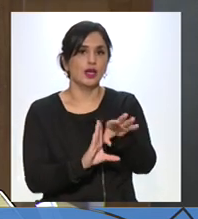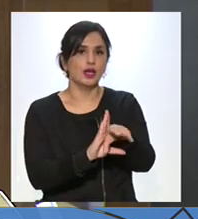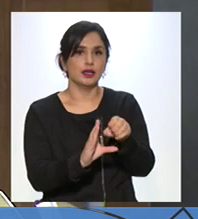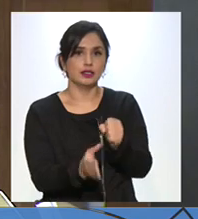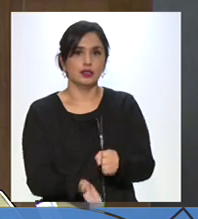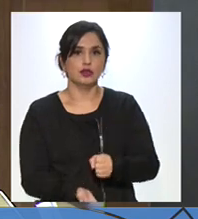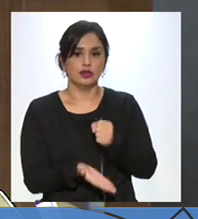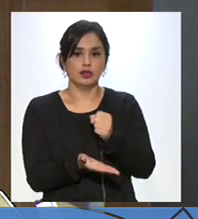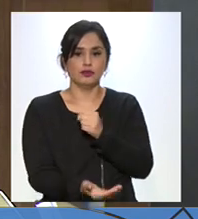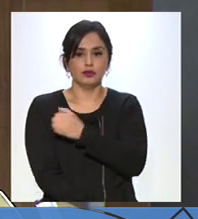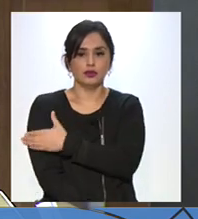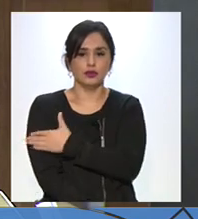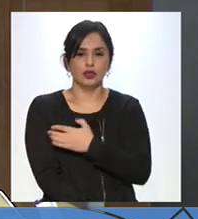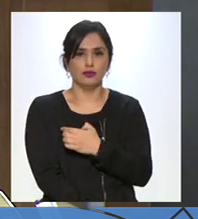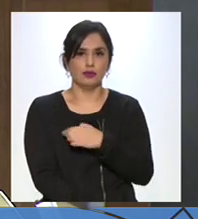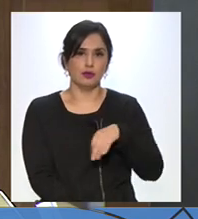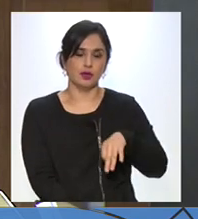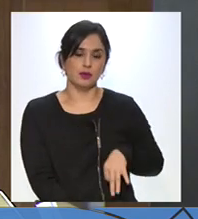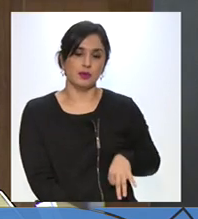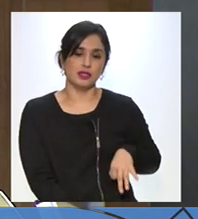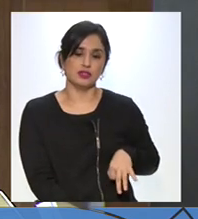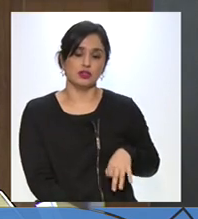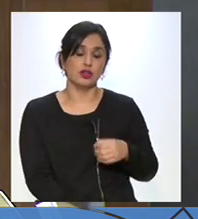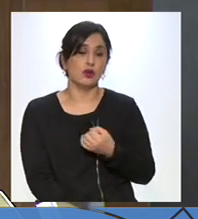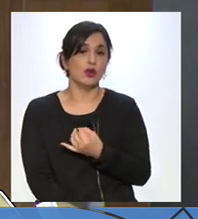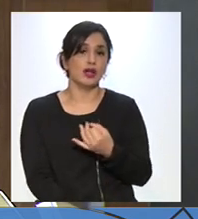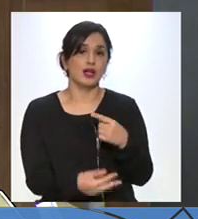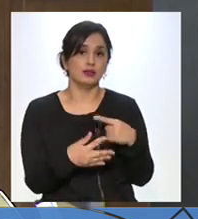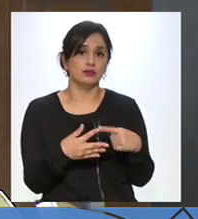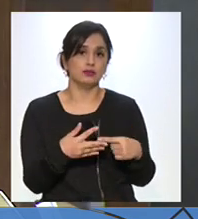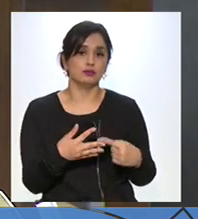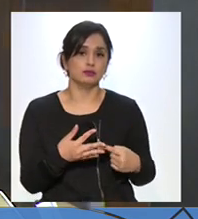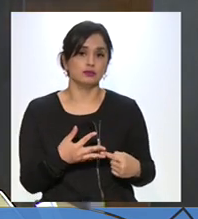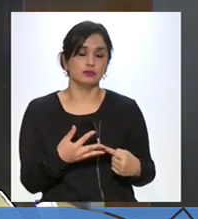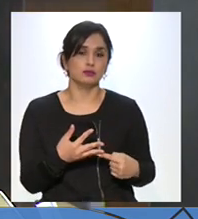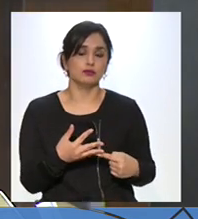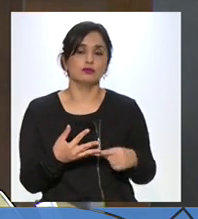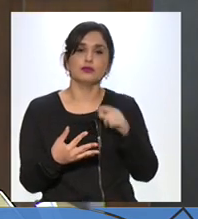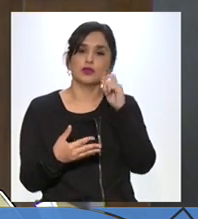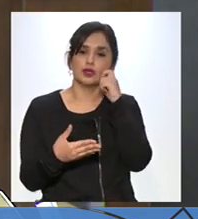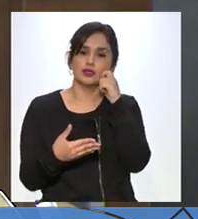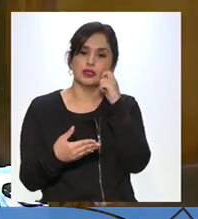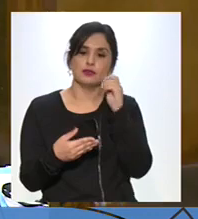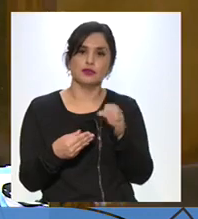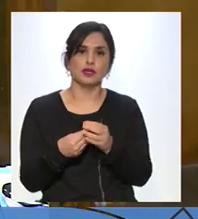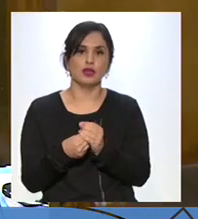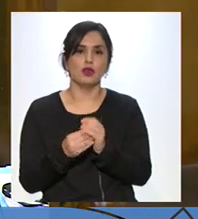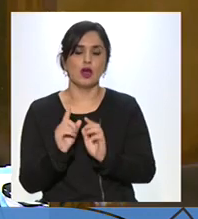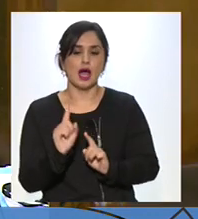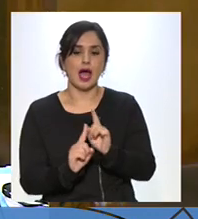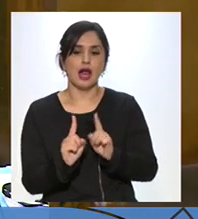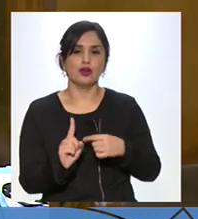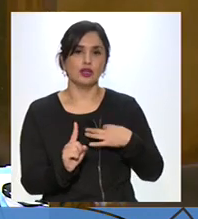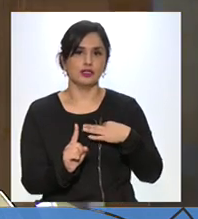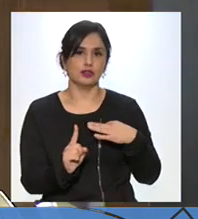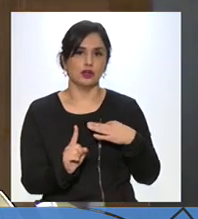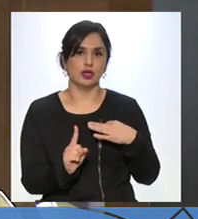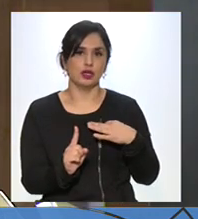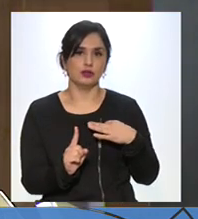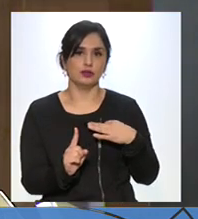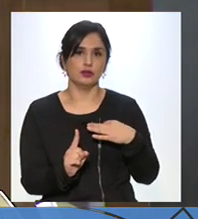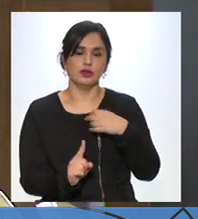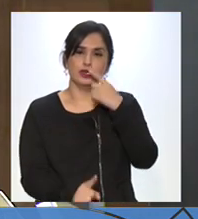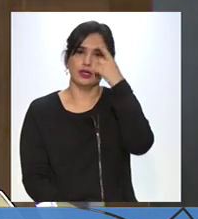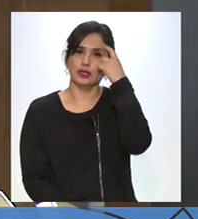fondos de AFP, con un conjunto de elementos que se han ido dando y que han generado algo que el ciudadano común y corriente creo que